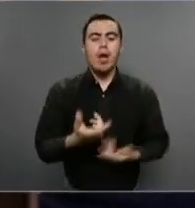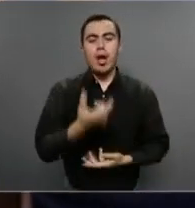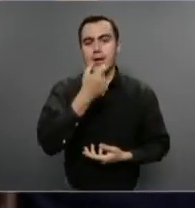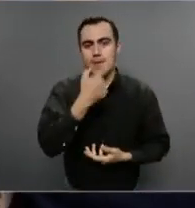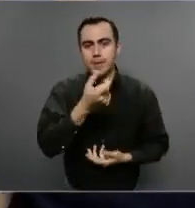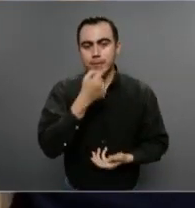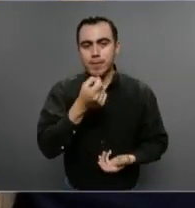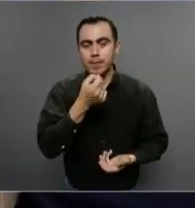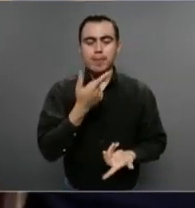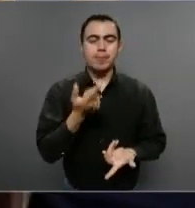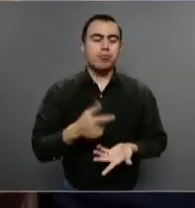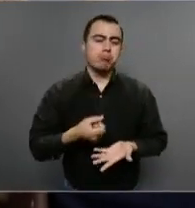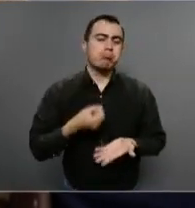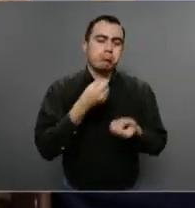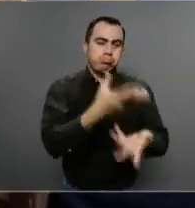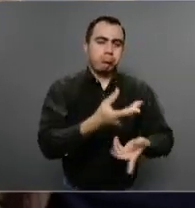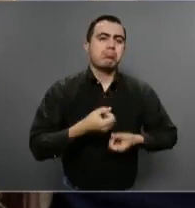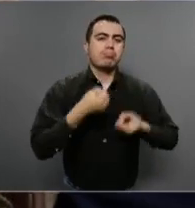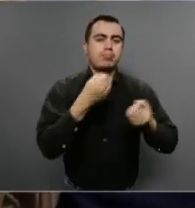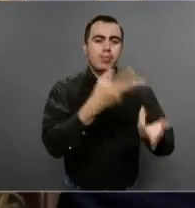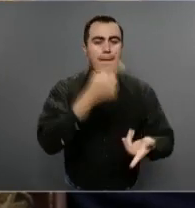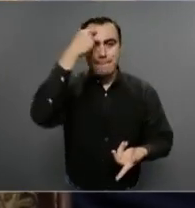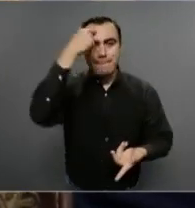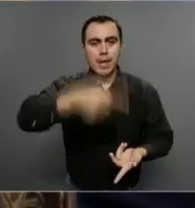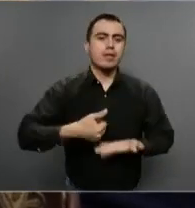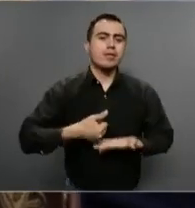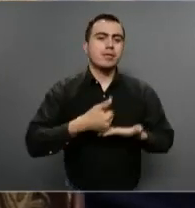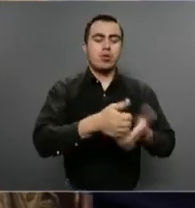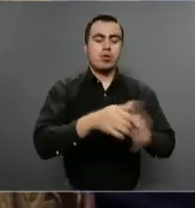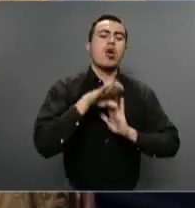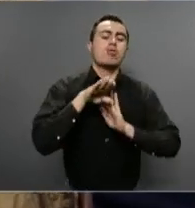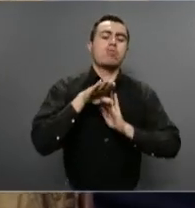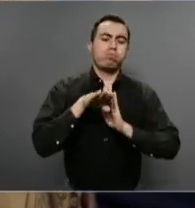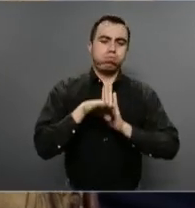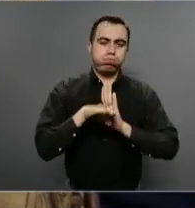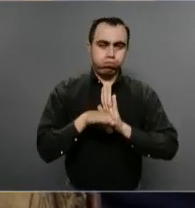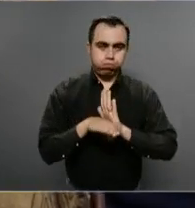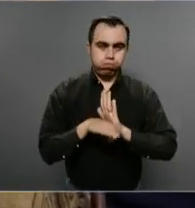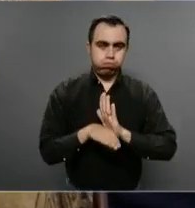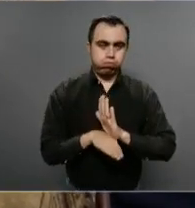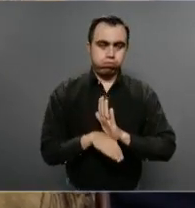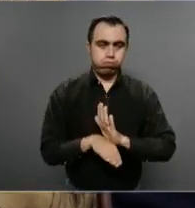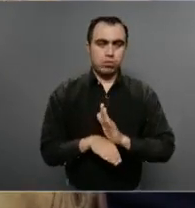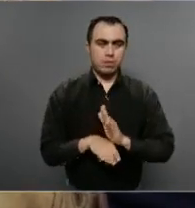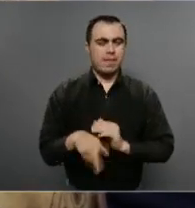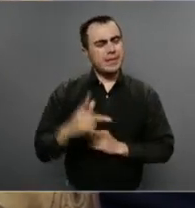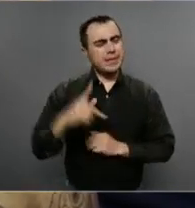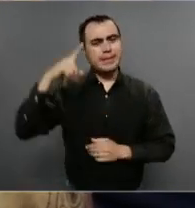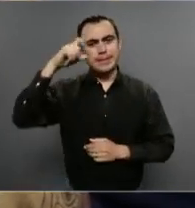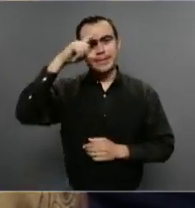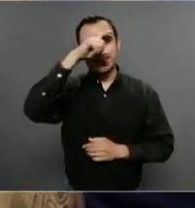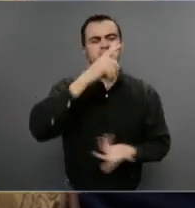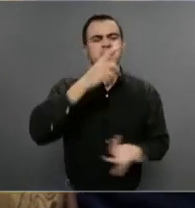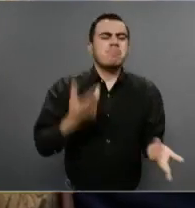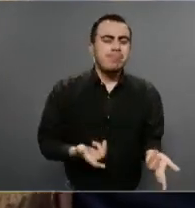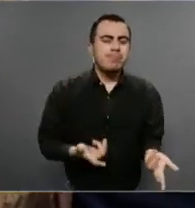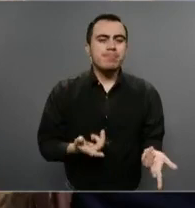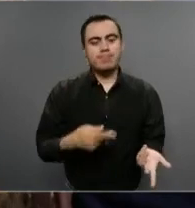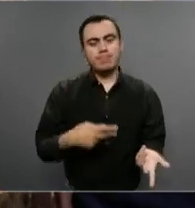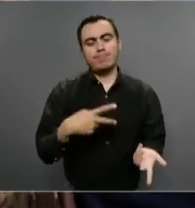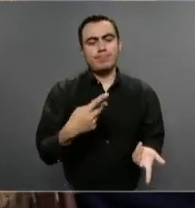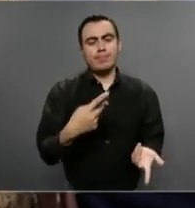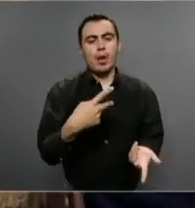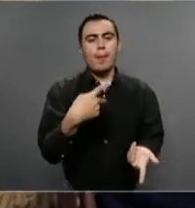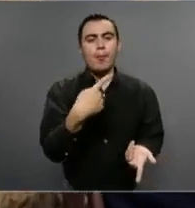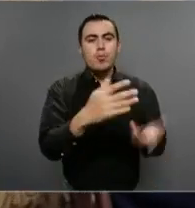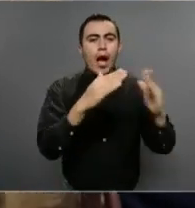estar pues un poco con las disminuyendo los síntomas, pero lo complicado es ahí que es población que no puede